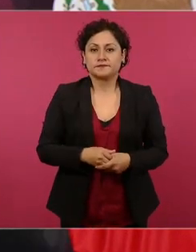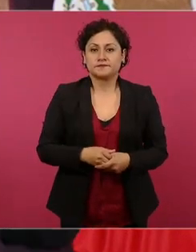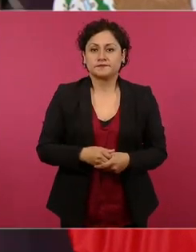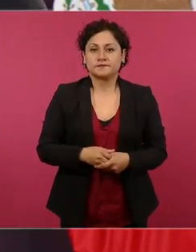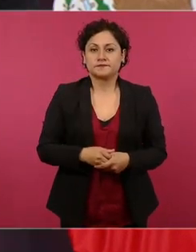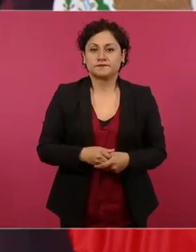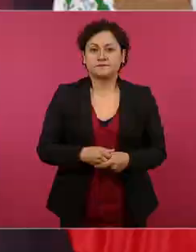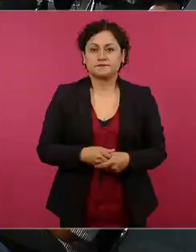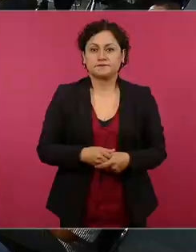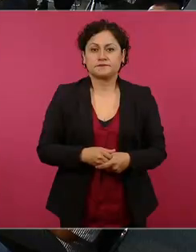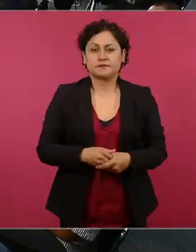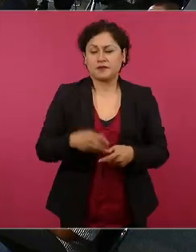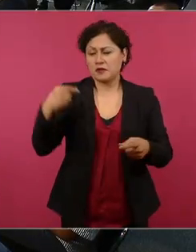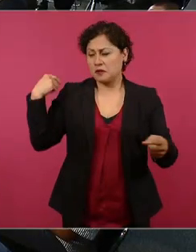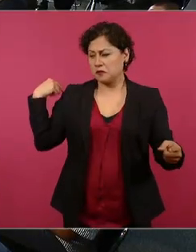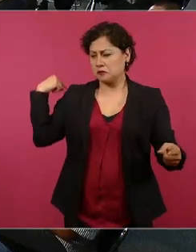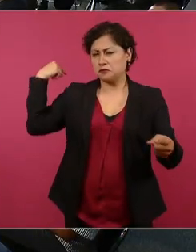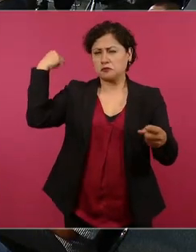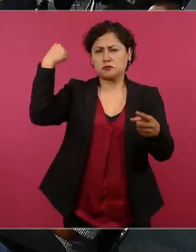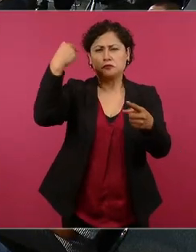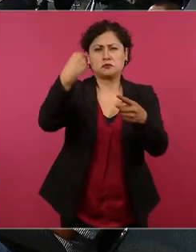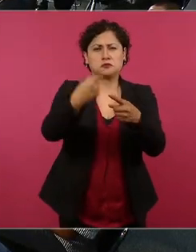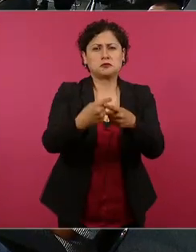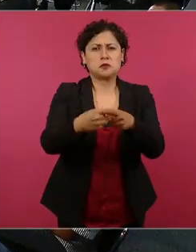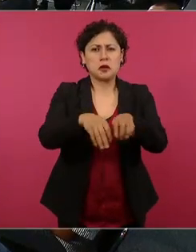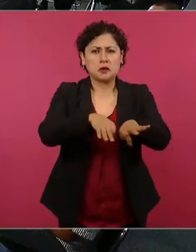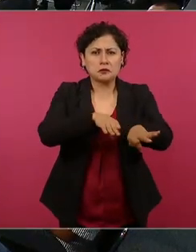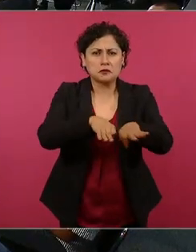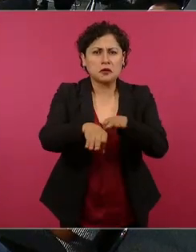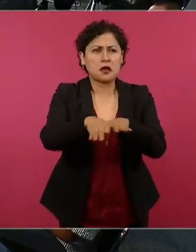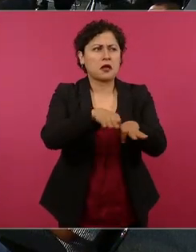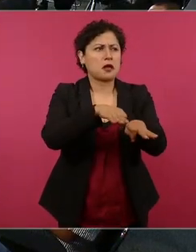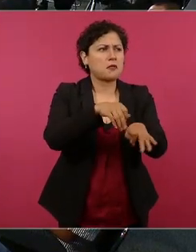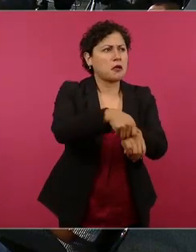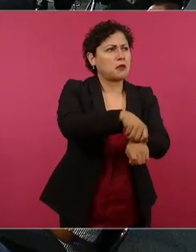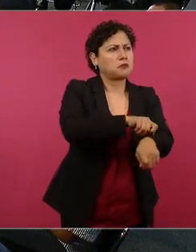el trabajo de muchos, ¿eh? No solo